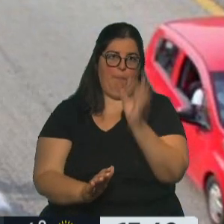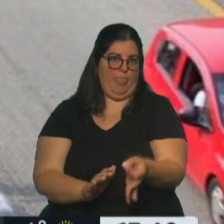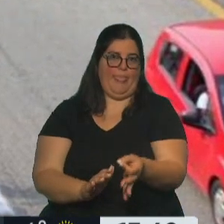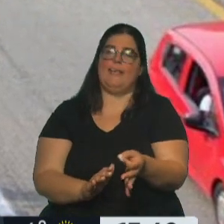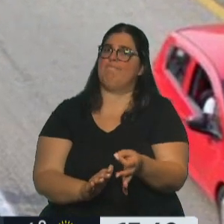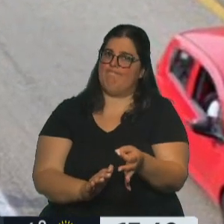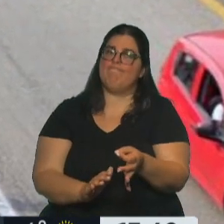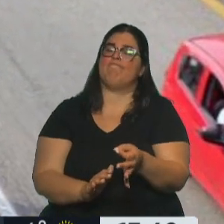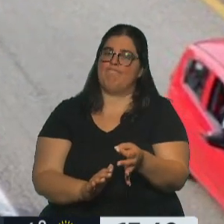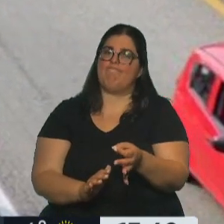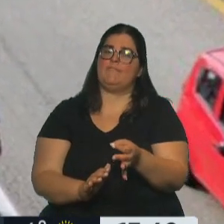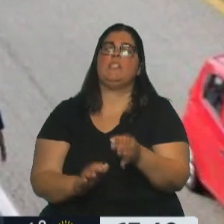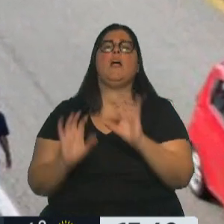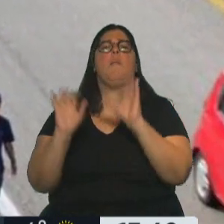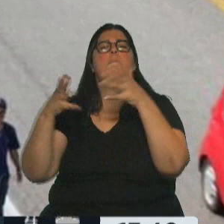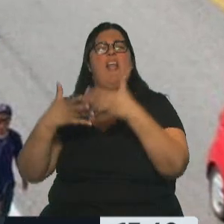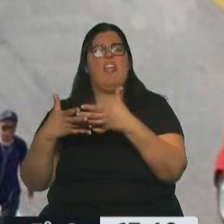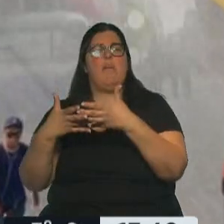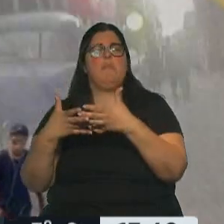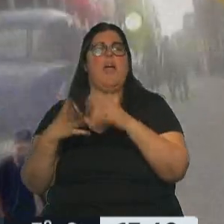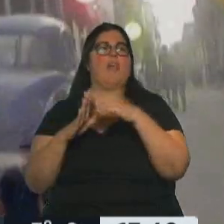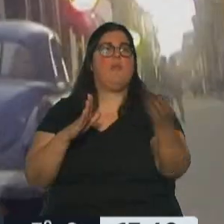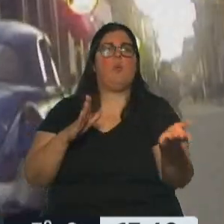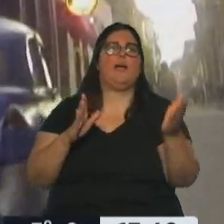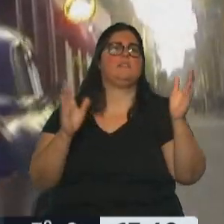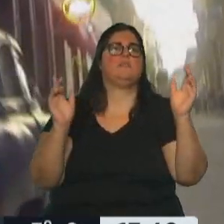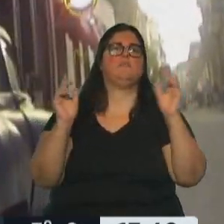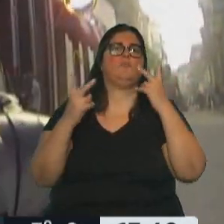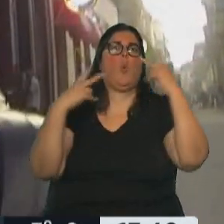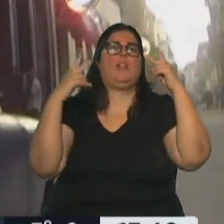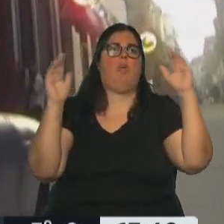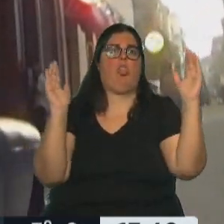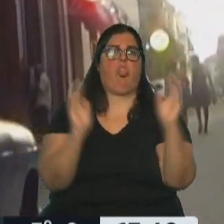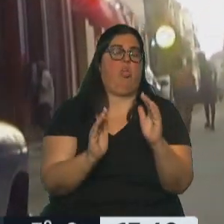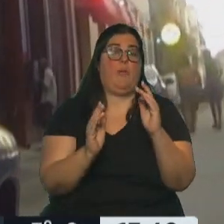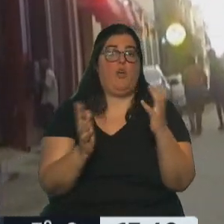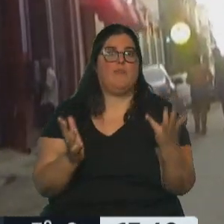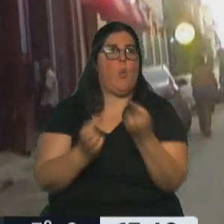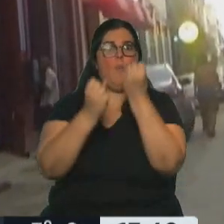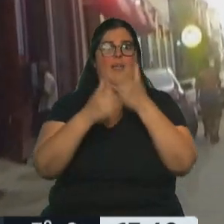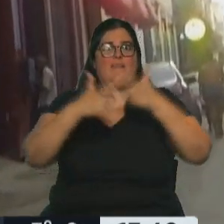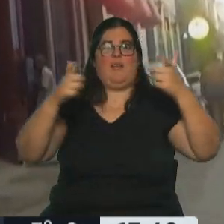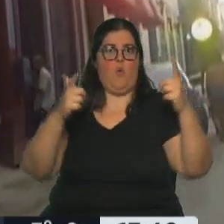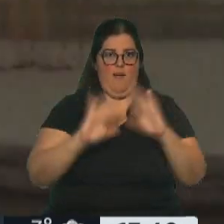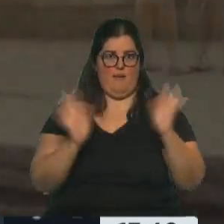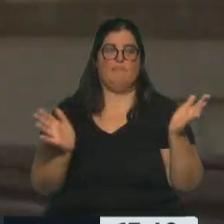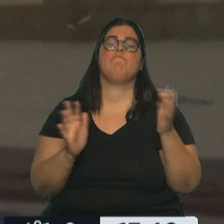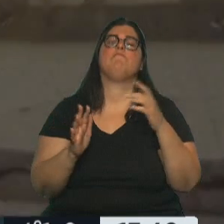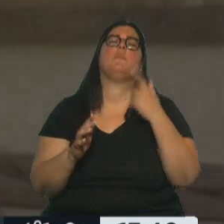un problema. Post-pandemia, pero no se ha recuperado. No se ha recuperado, exactamente. O sea, y después, si vamos sector por